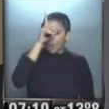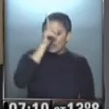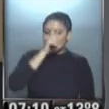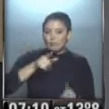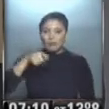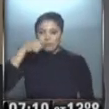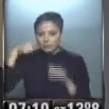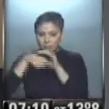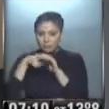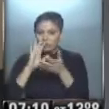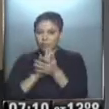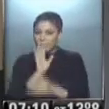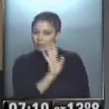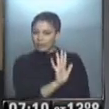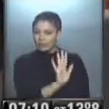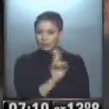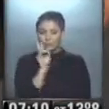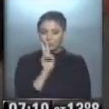la policía en las intimidaciones.